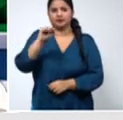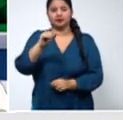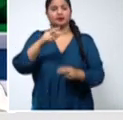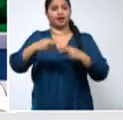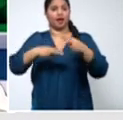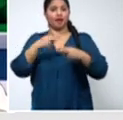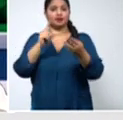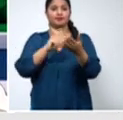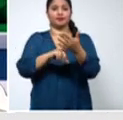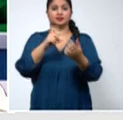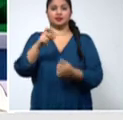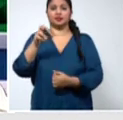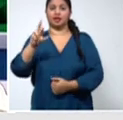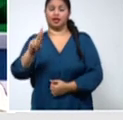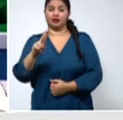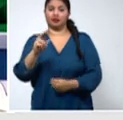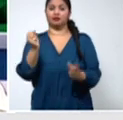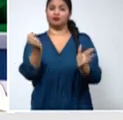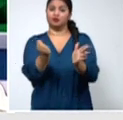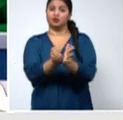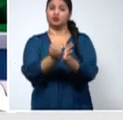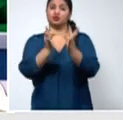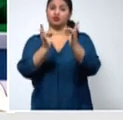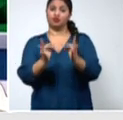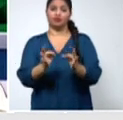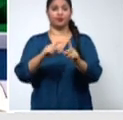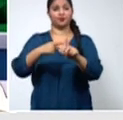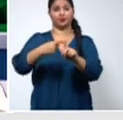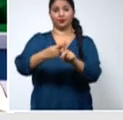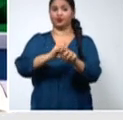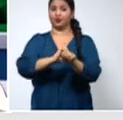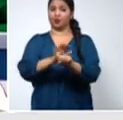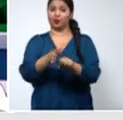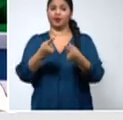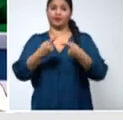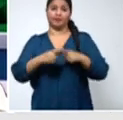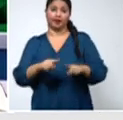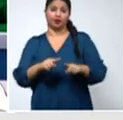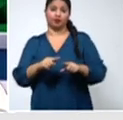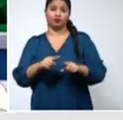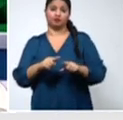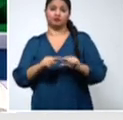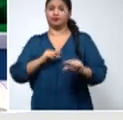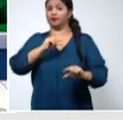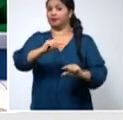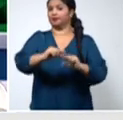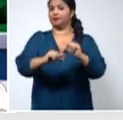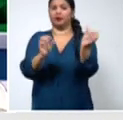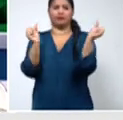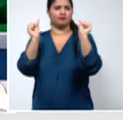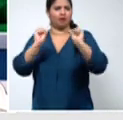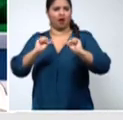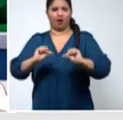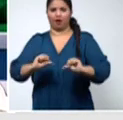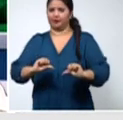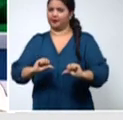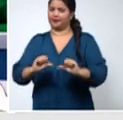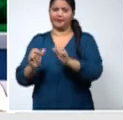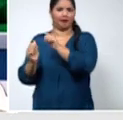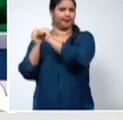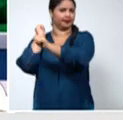confirma el diagnóstico, pero lamentablemente la evolución es hacia las complicaciones, de forma